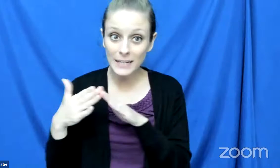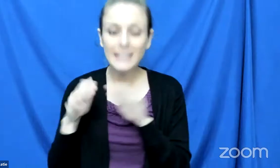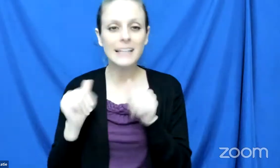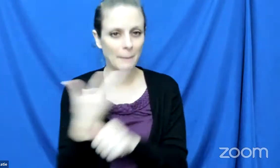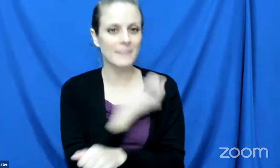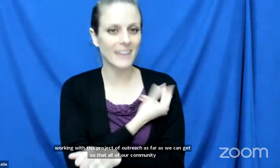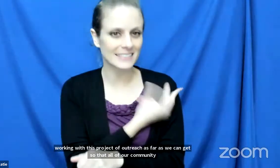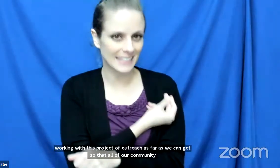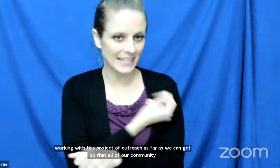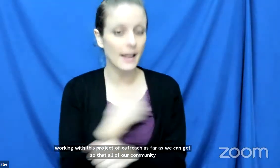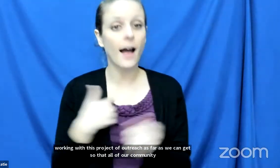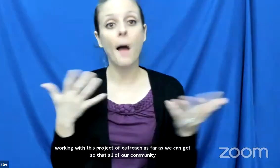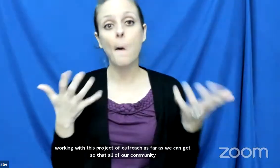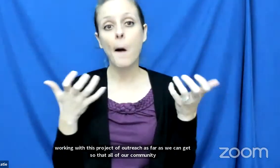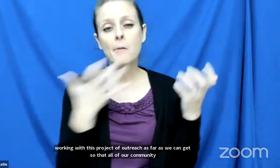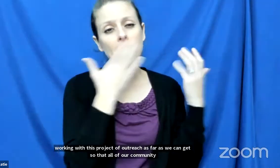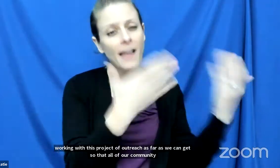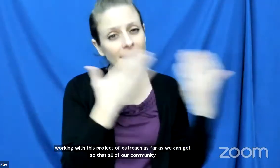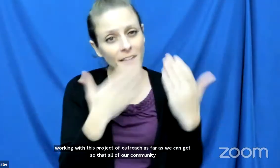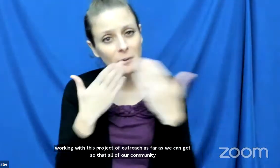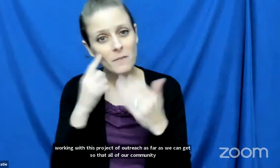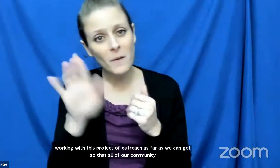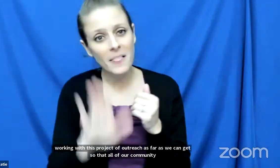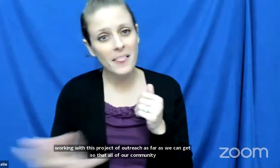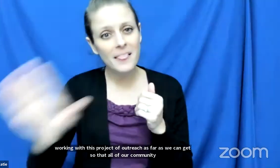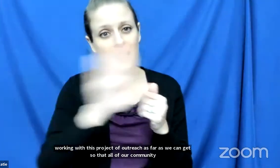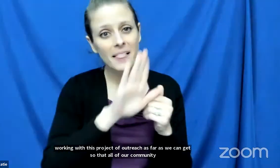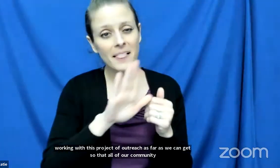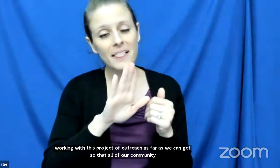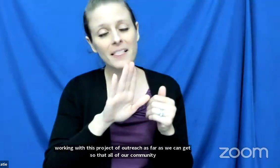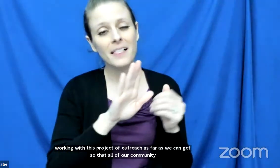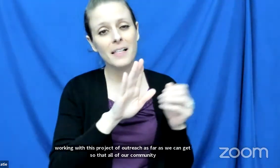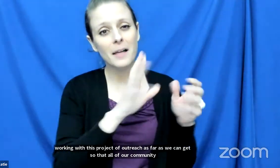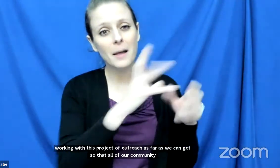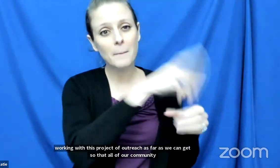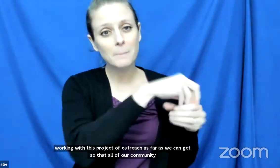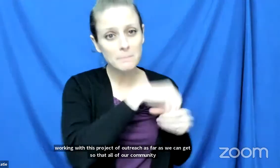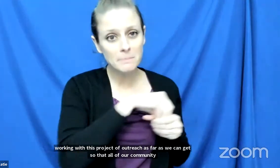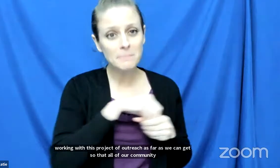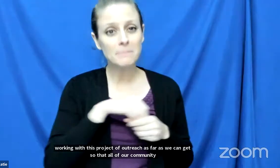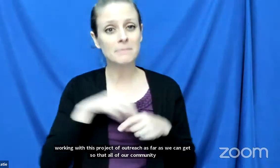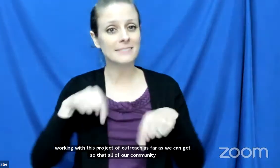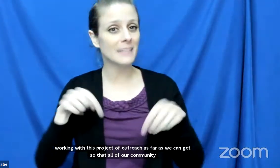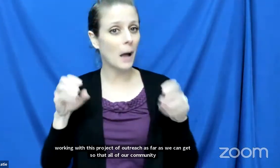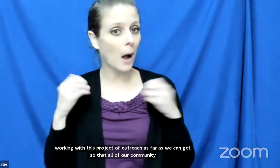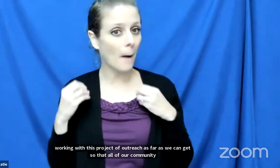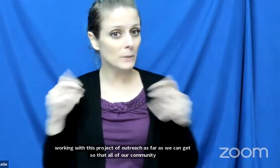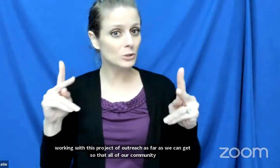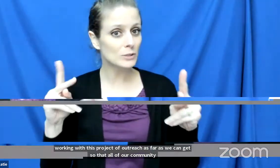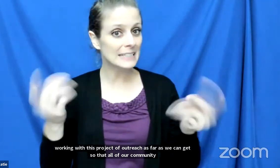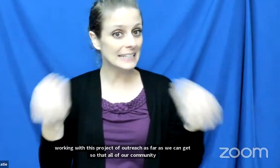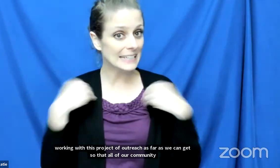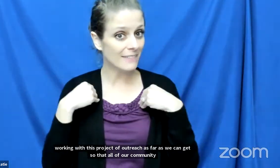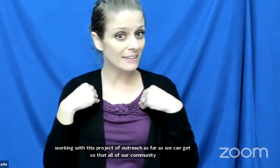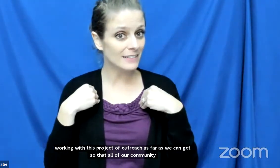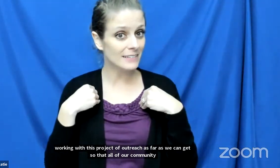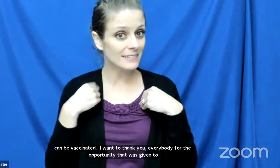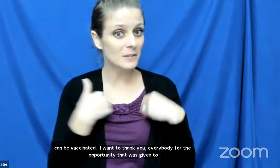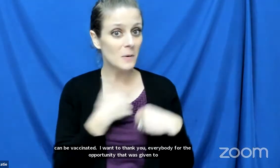dio, al condado de Alameda que nos dio la oportunidad de hacer este alcance con toda la